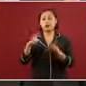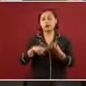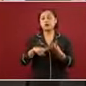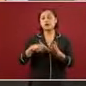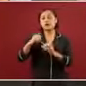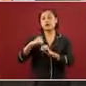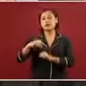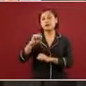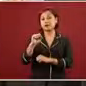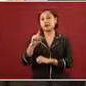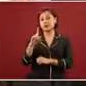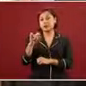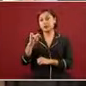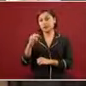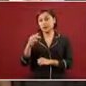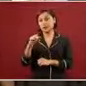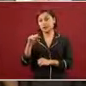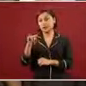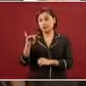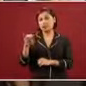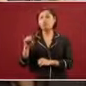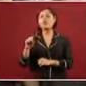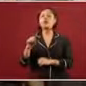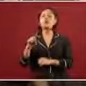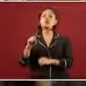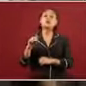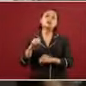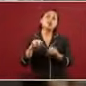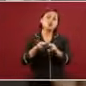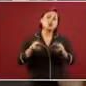la Unidad de Inteligencia Financiera.